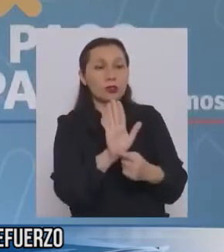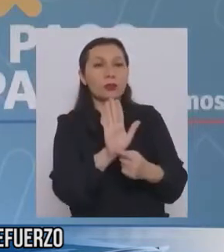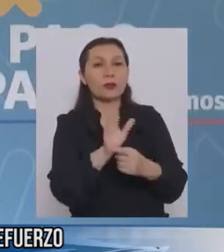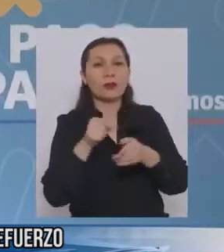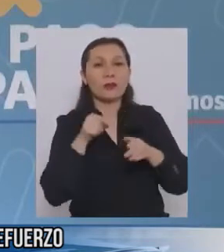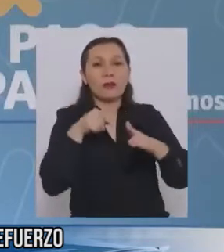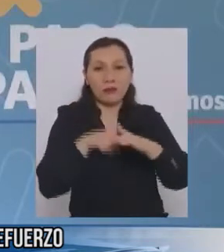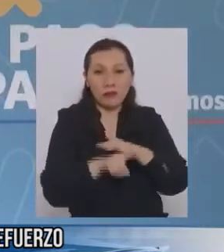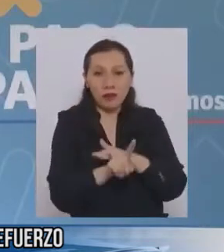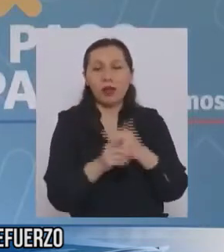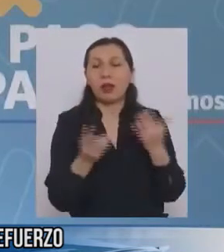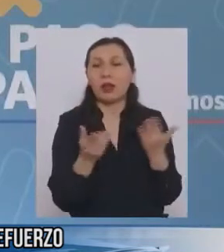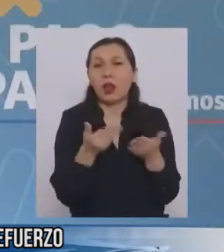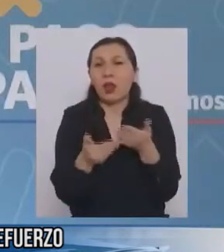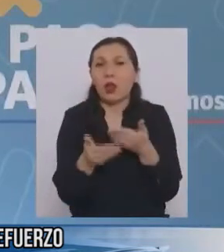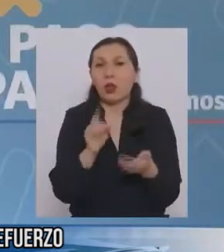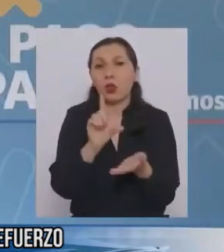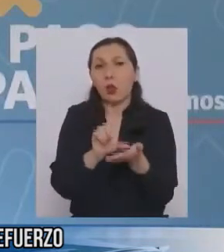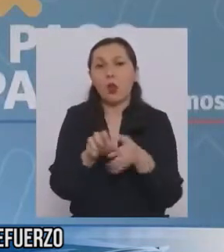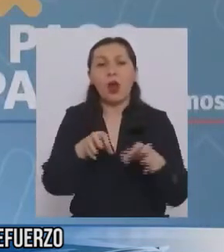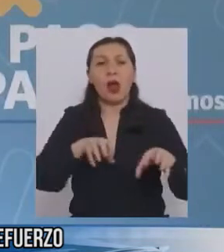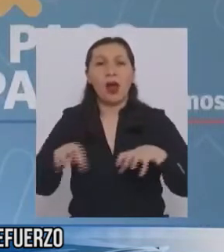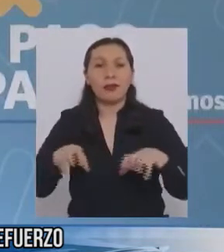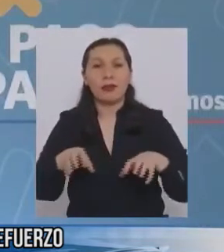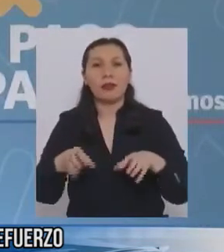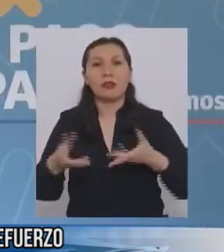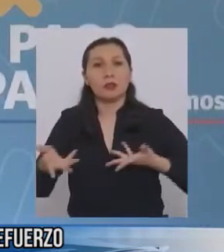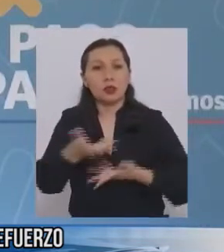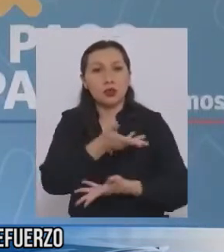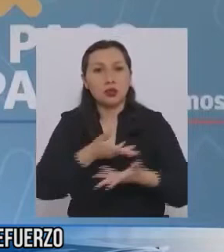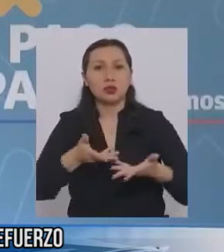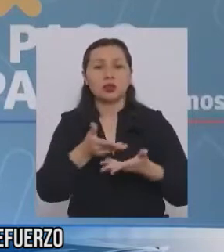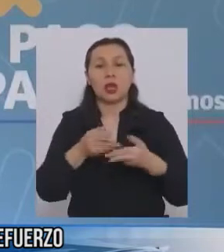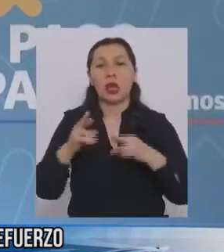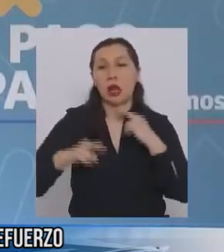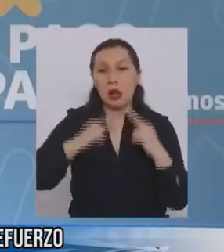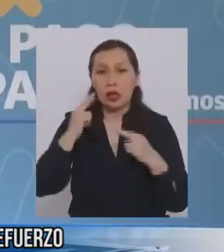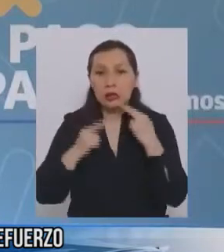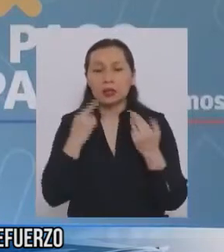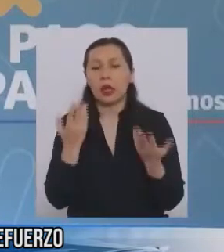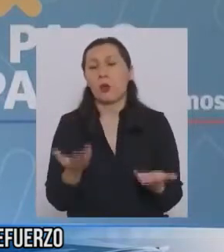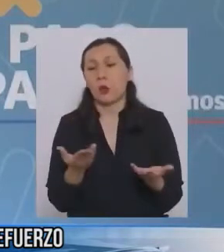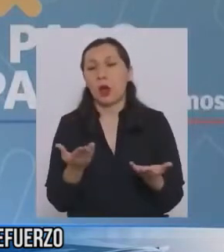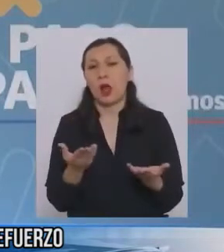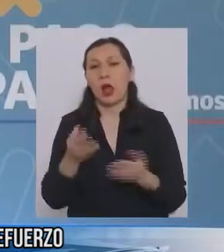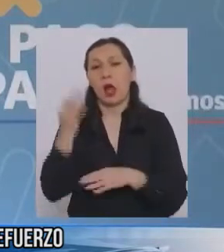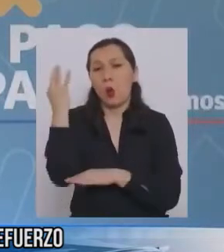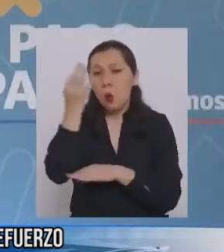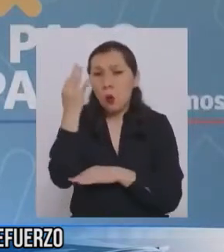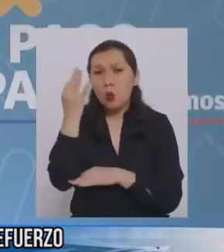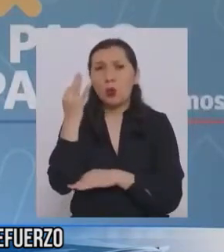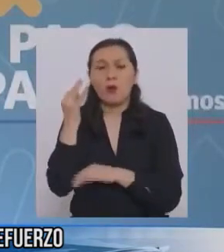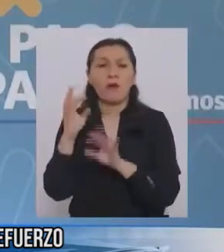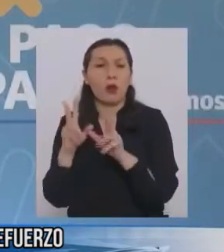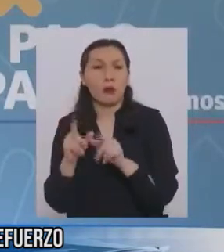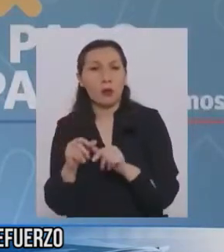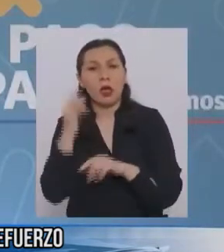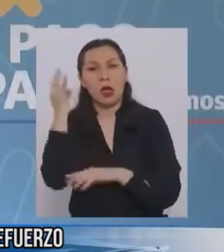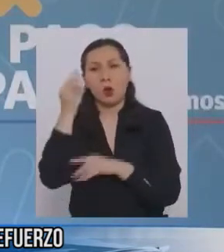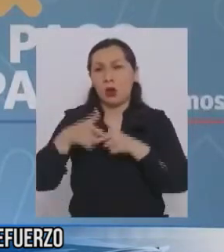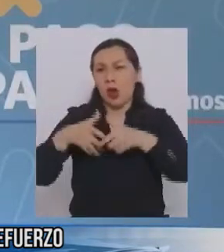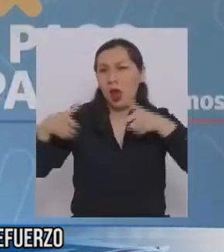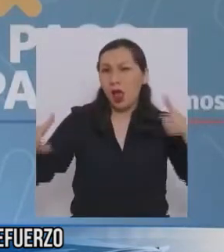visite sobre todo si son actividades sociales restaurant reuniones familiares reuniones